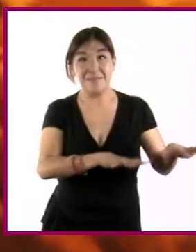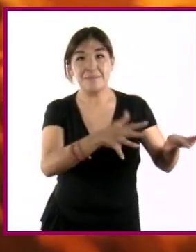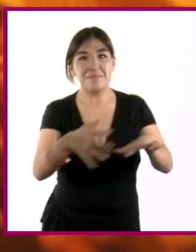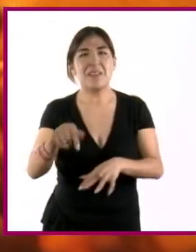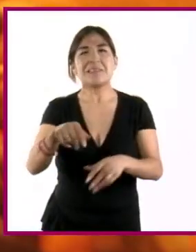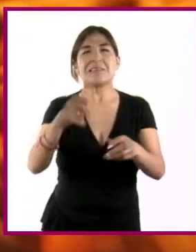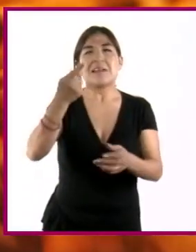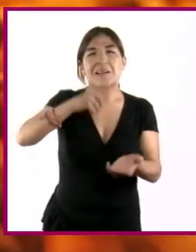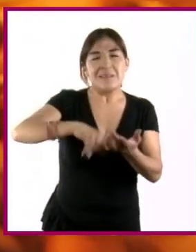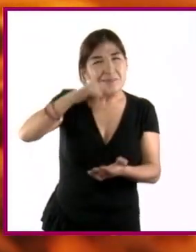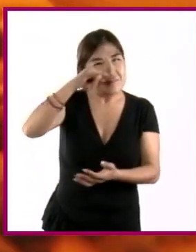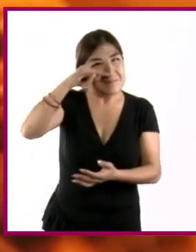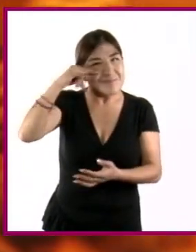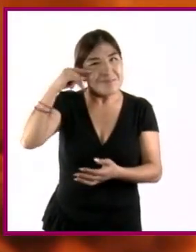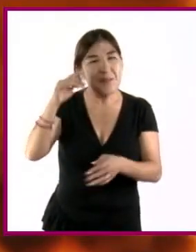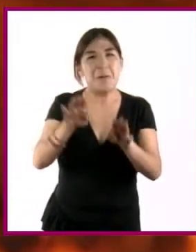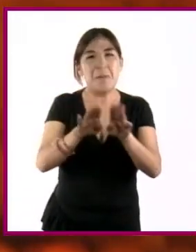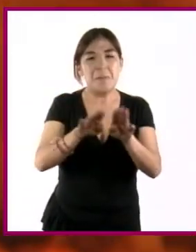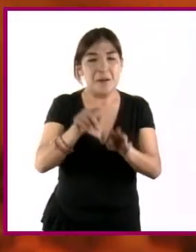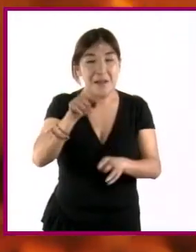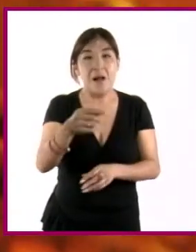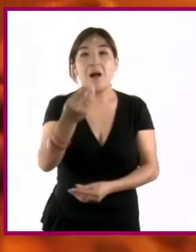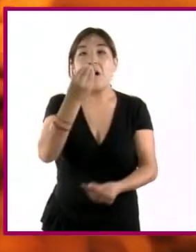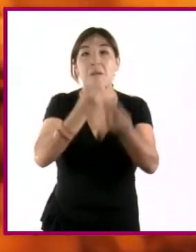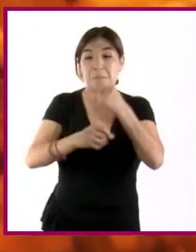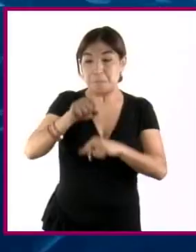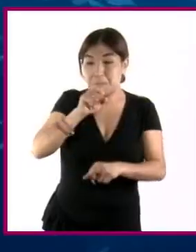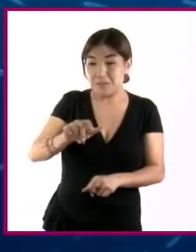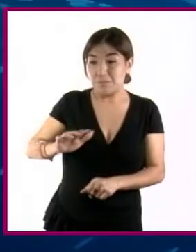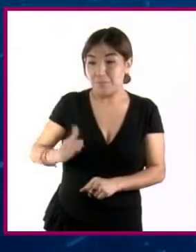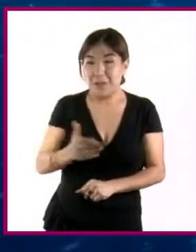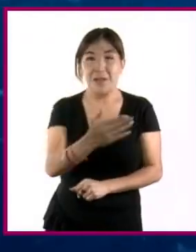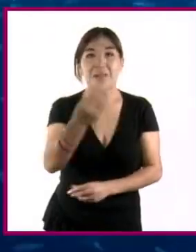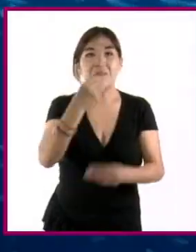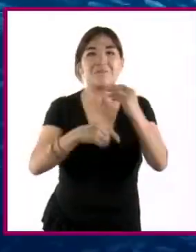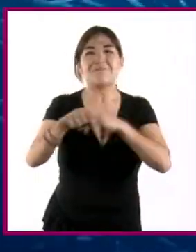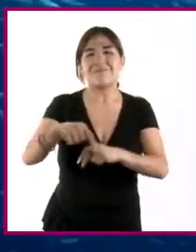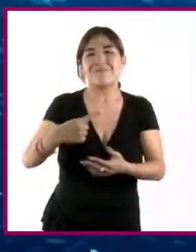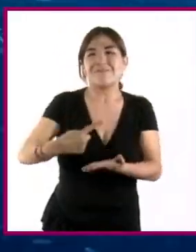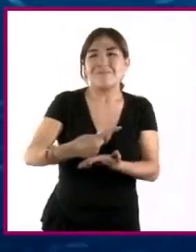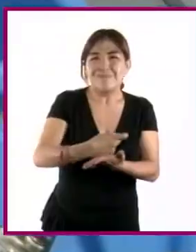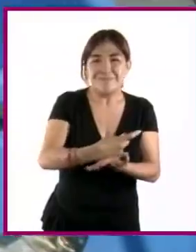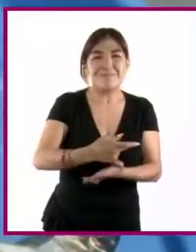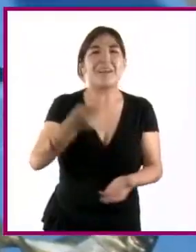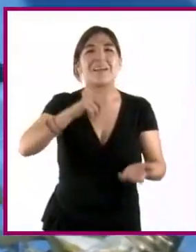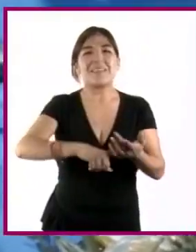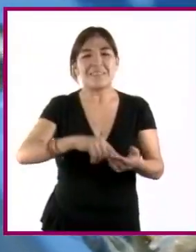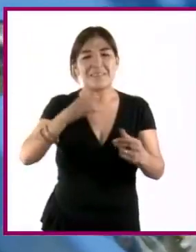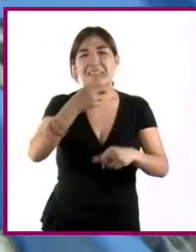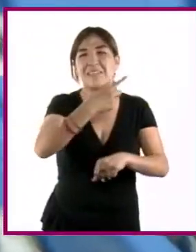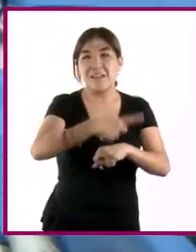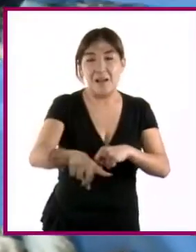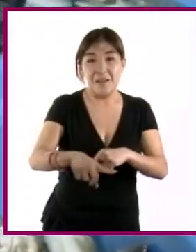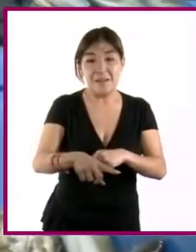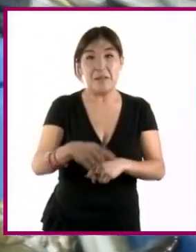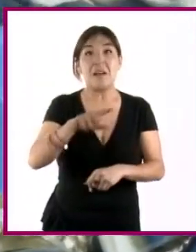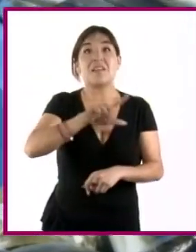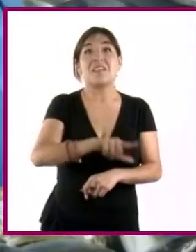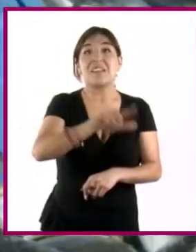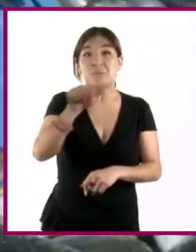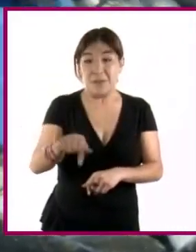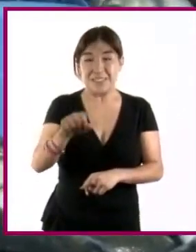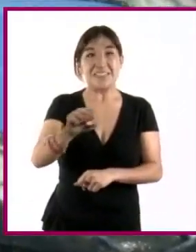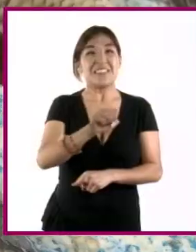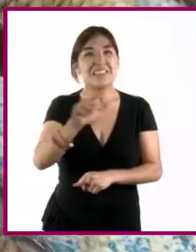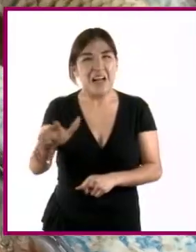que forman parte de la alimentación de las especies marinas. Siguiendo la cadena alimenticia, no es de extrañarse que la sal,